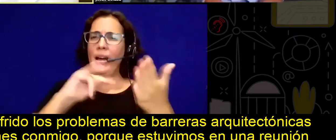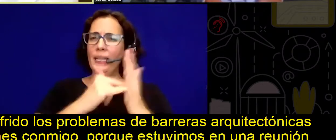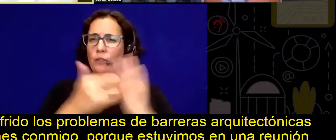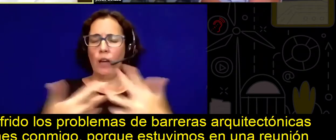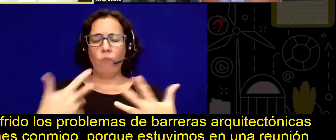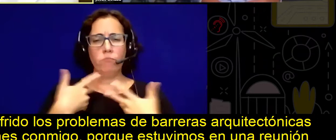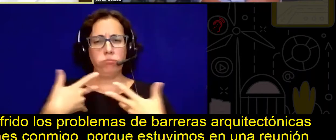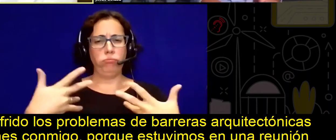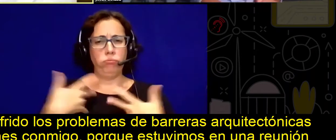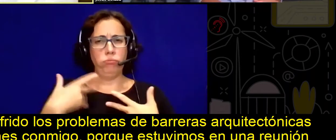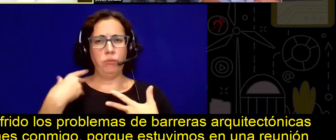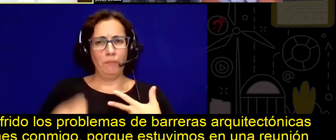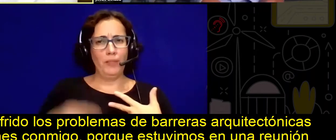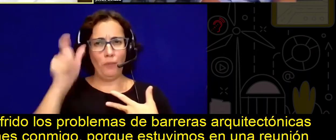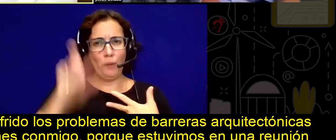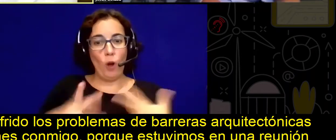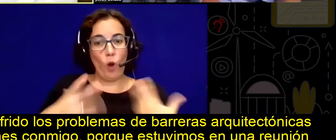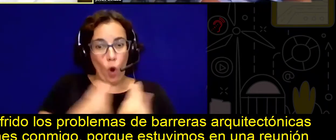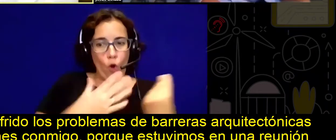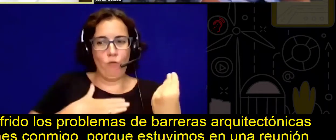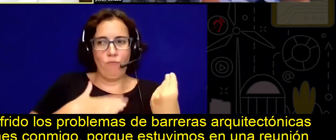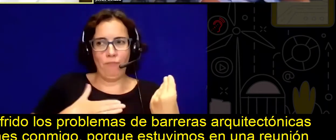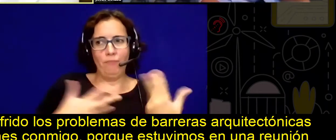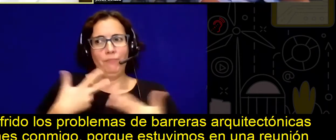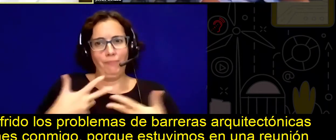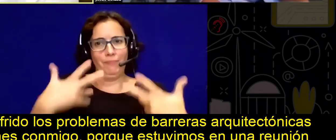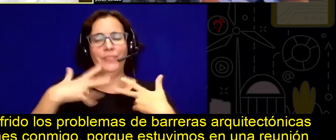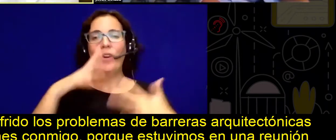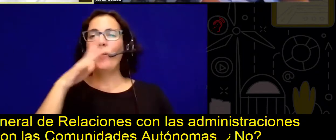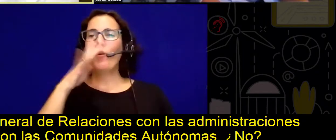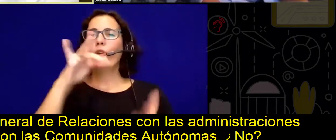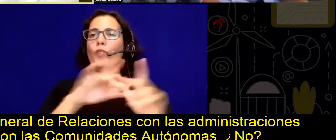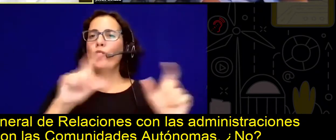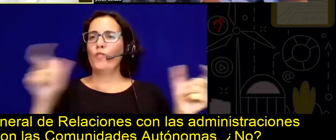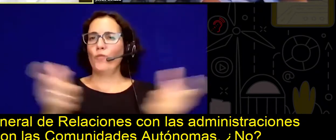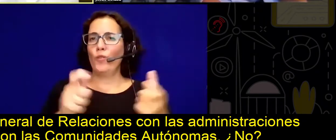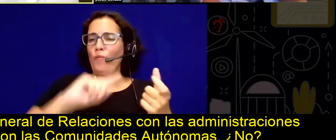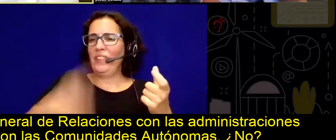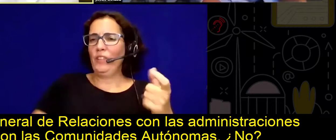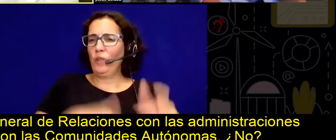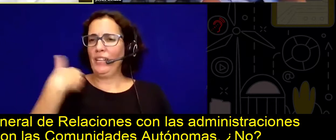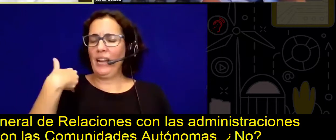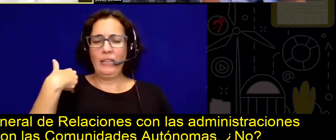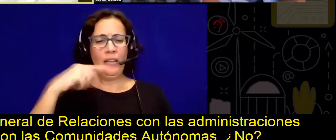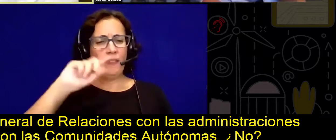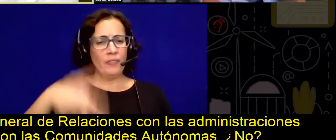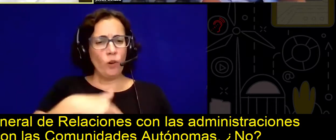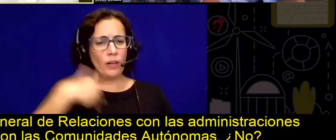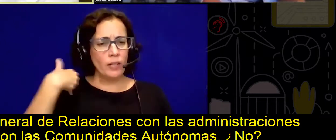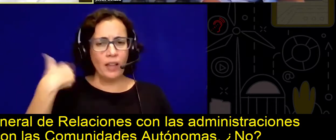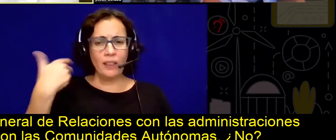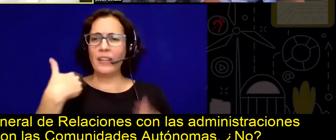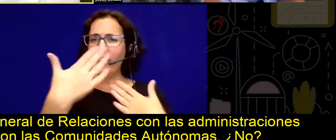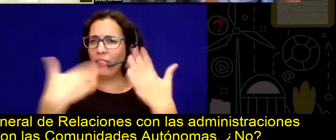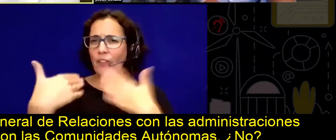carnes conmigo, porque estuvimos en una reunión con un director general, era el director general de Relaciones con las